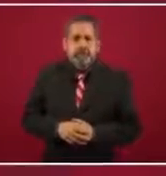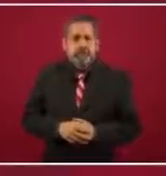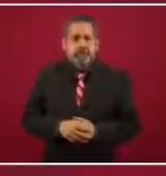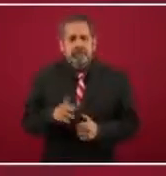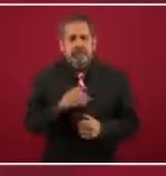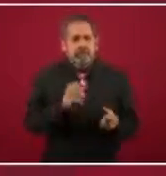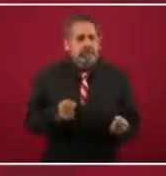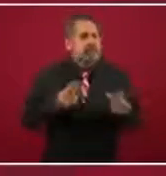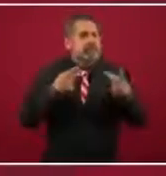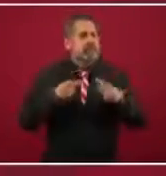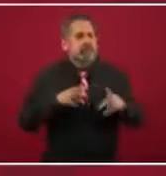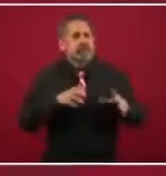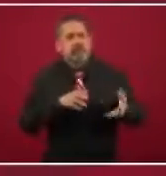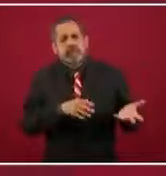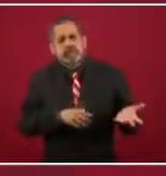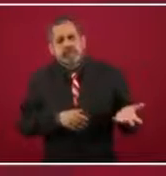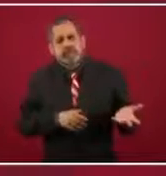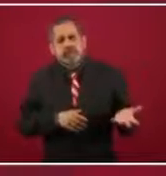¿cuántos